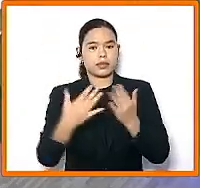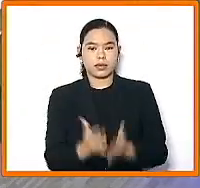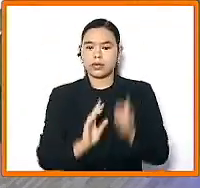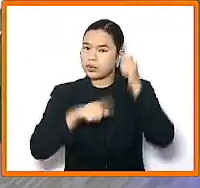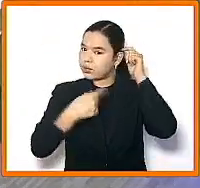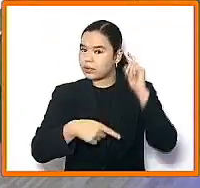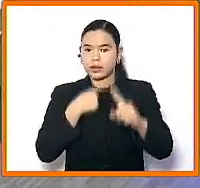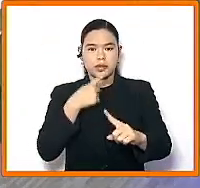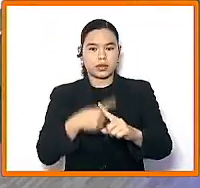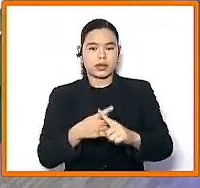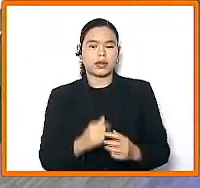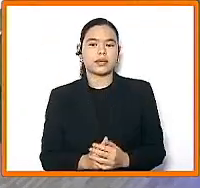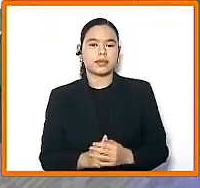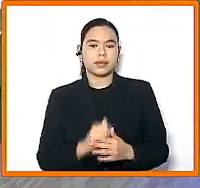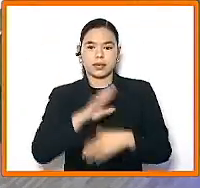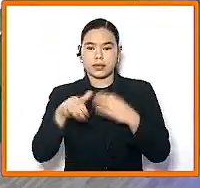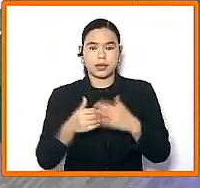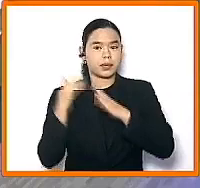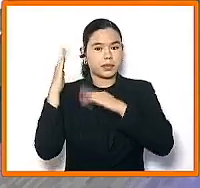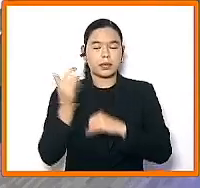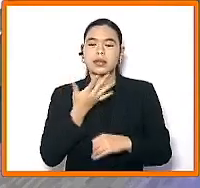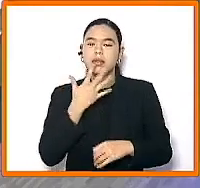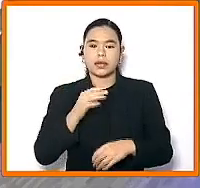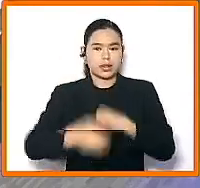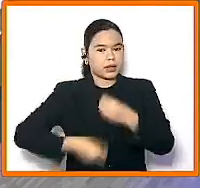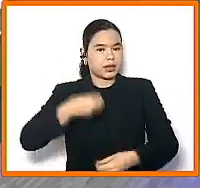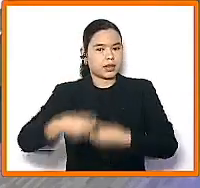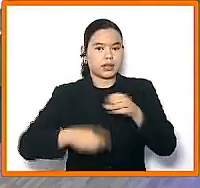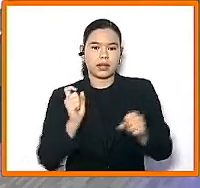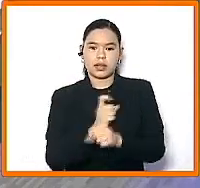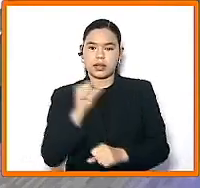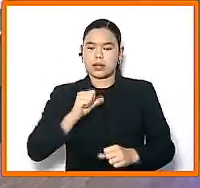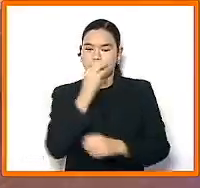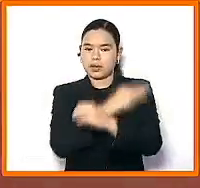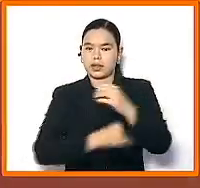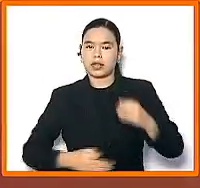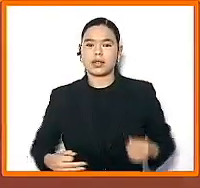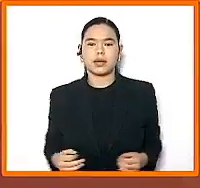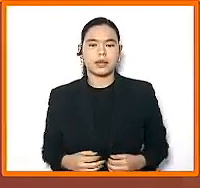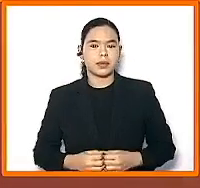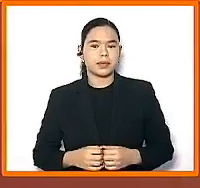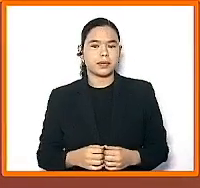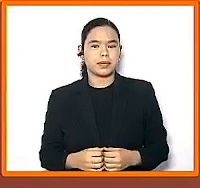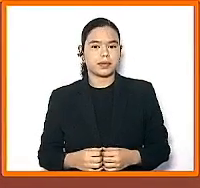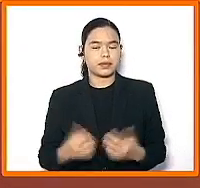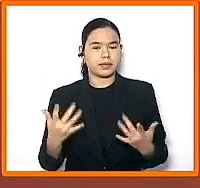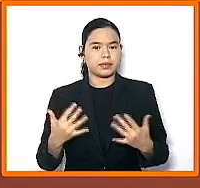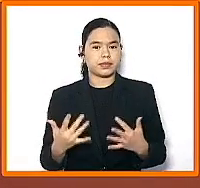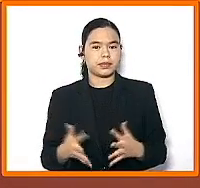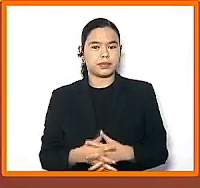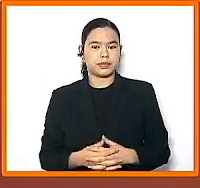para Multi-X, te deseo suerte porque la espera ganadora en esta tarde es